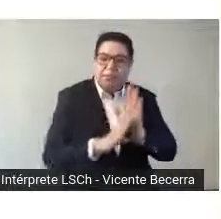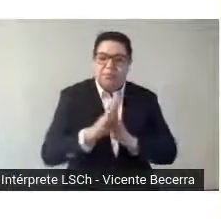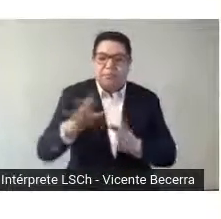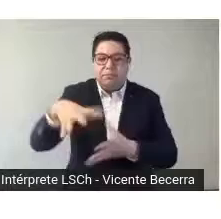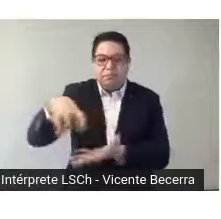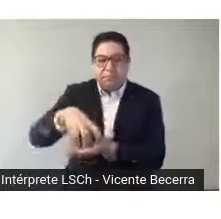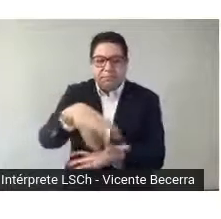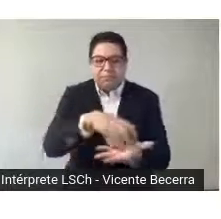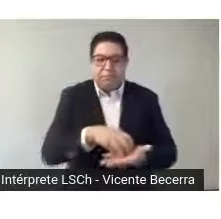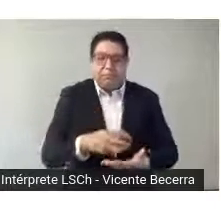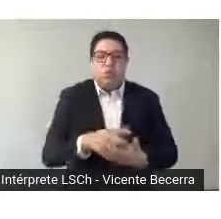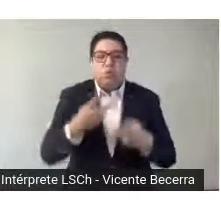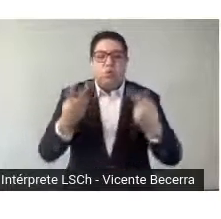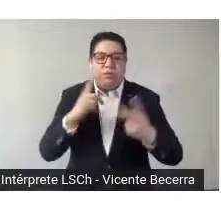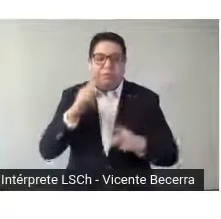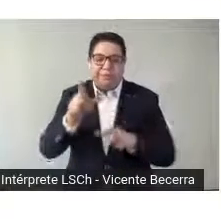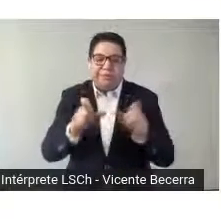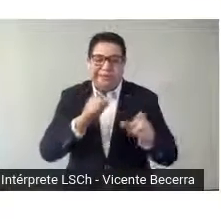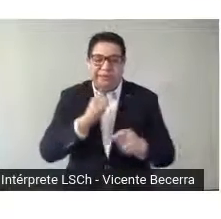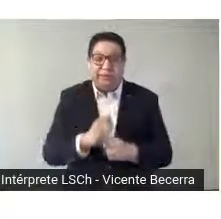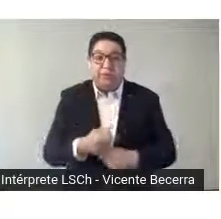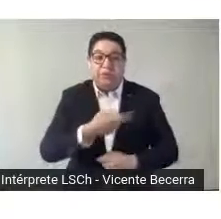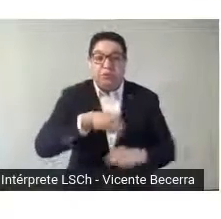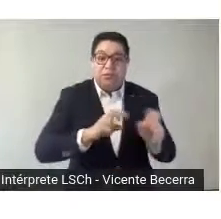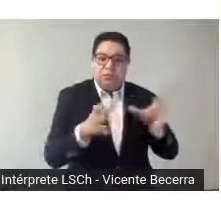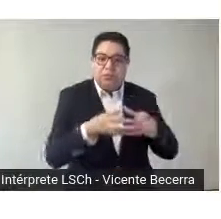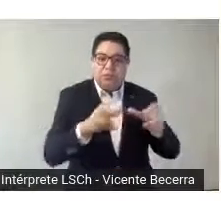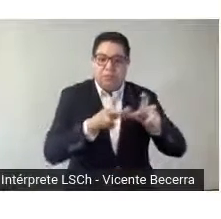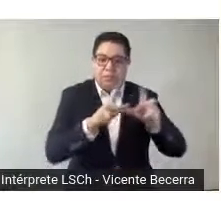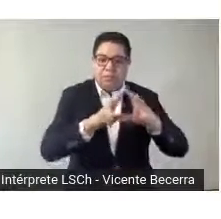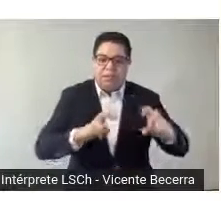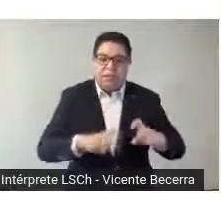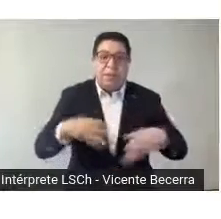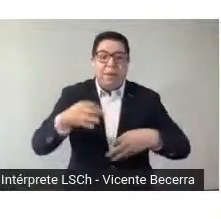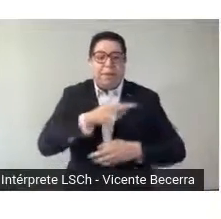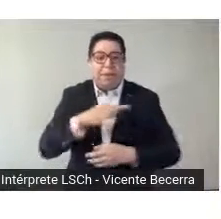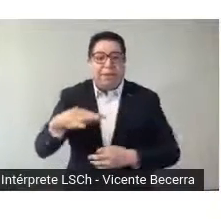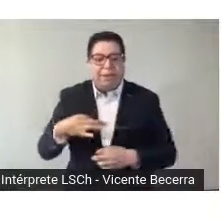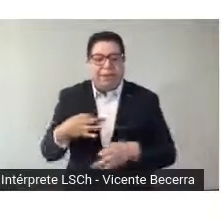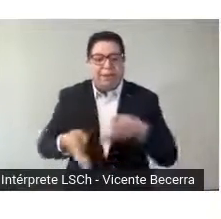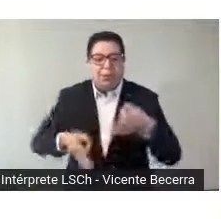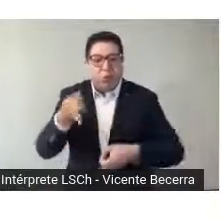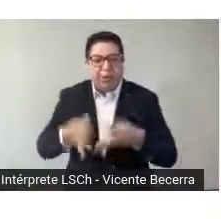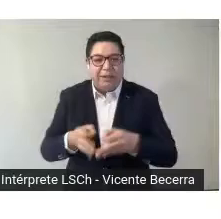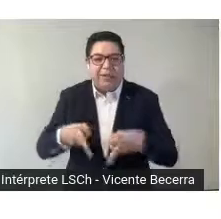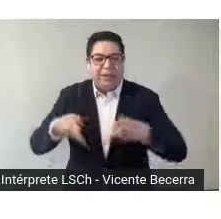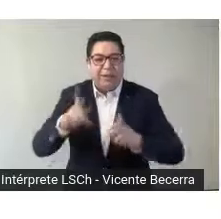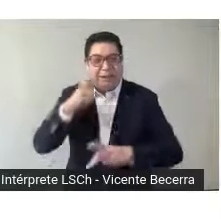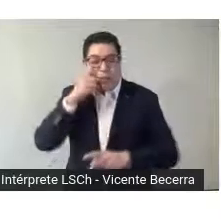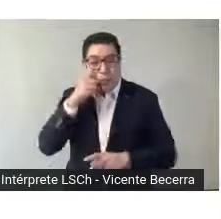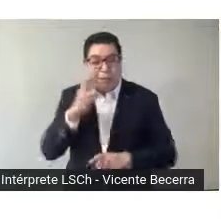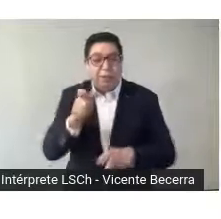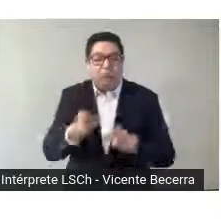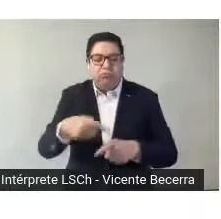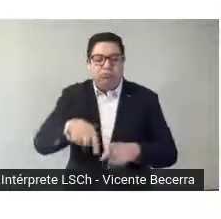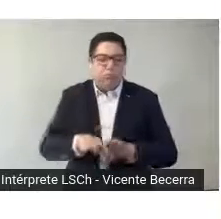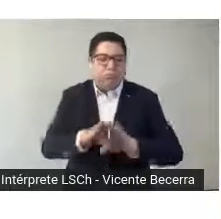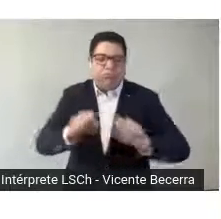públicas. Nosotros en la Unidad de Investigación y Coordinación del Ministerio de Justicia y Derechos Humanos estamos súper comprometidos